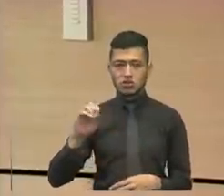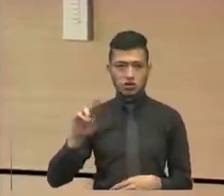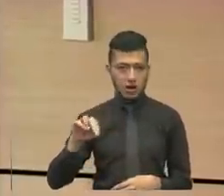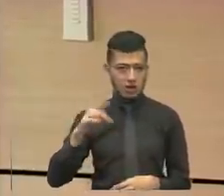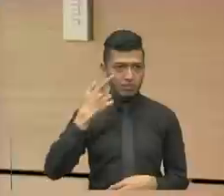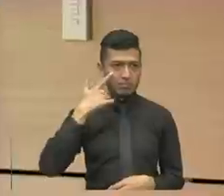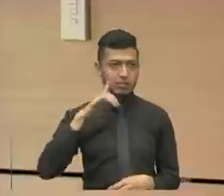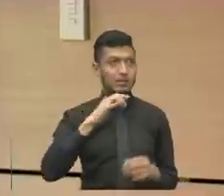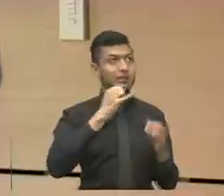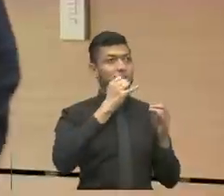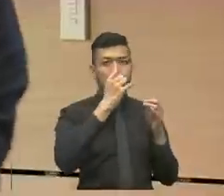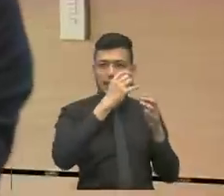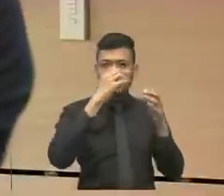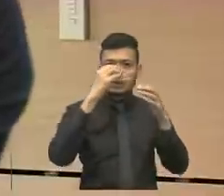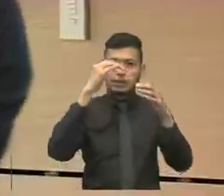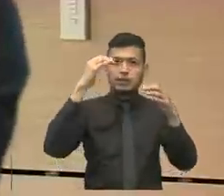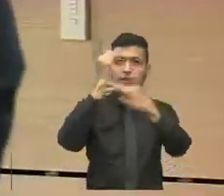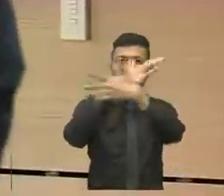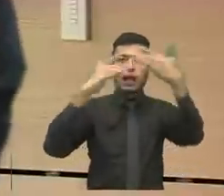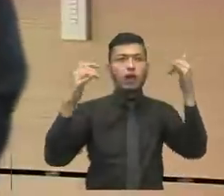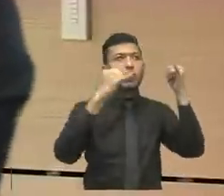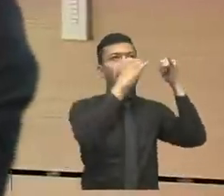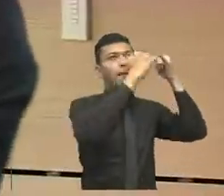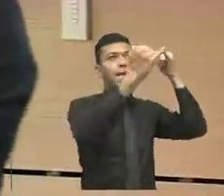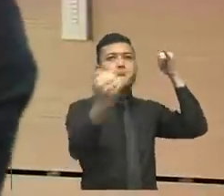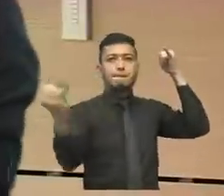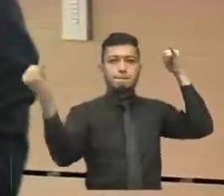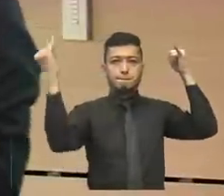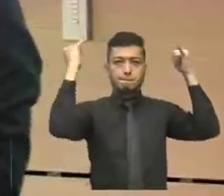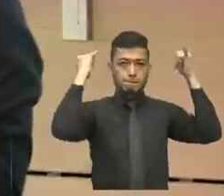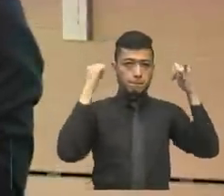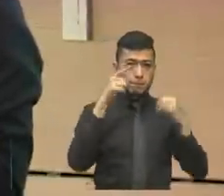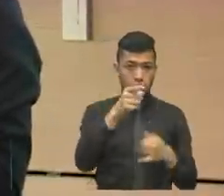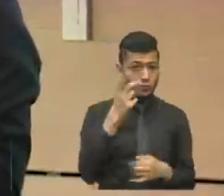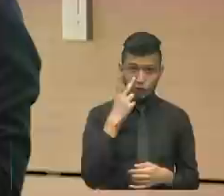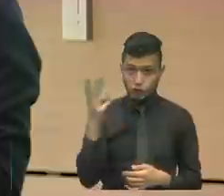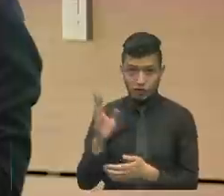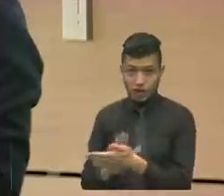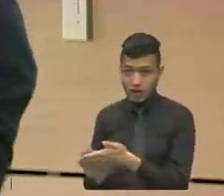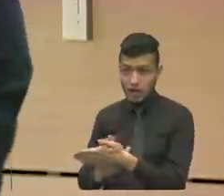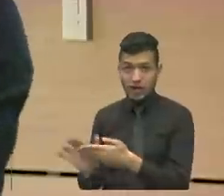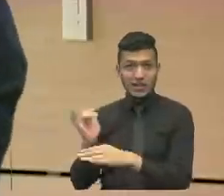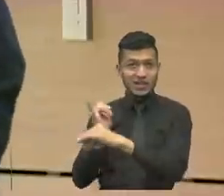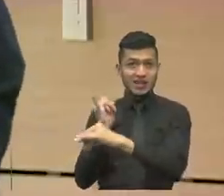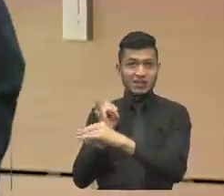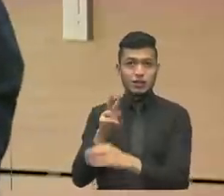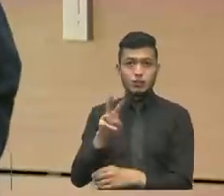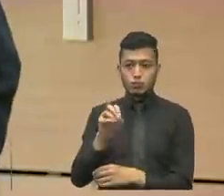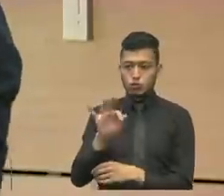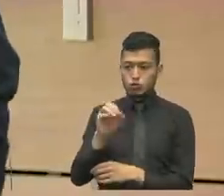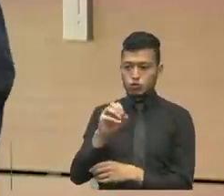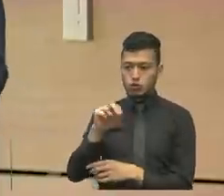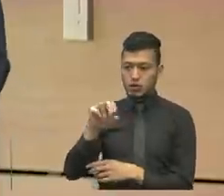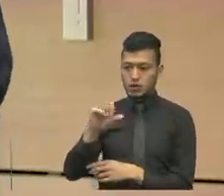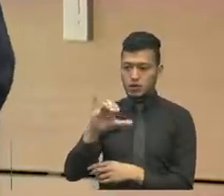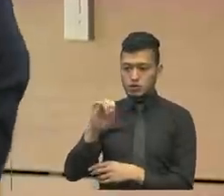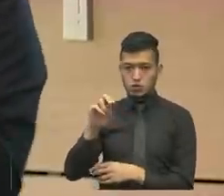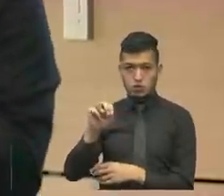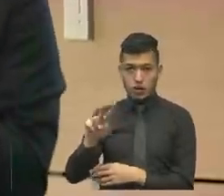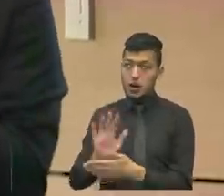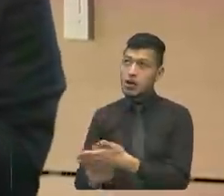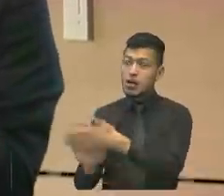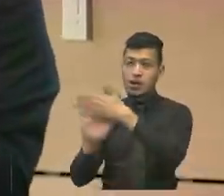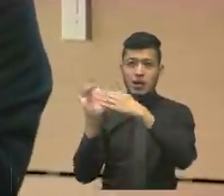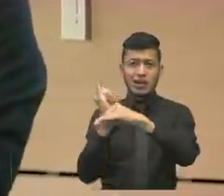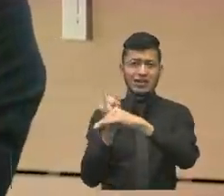va por encima, que te puede llevar. El que no haya ido a ver la restauración de la iglesia del Voto Nacional, vaya por favor. Entonces, nos dan la belleza. Nos